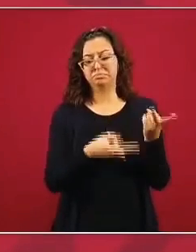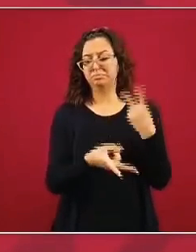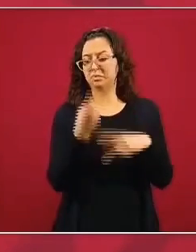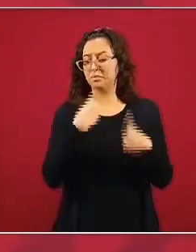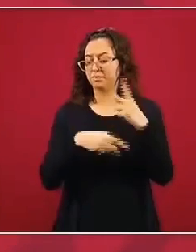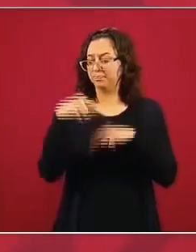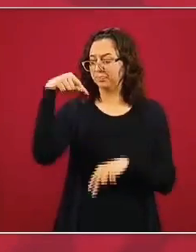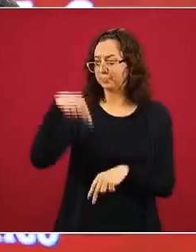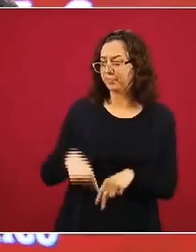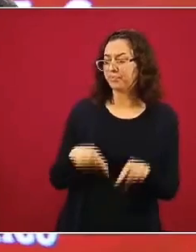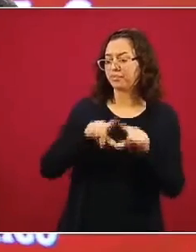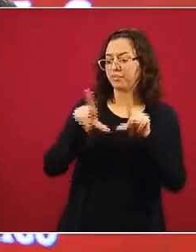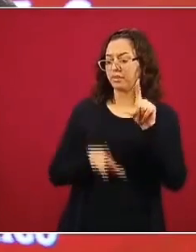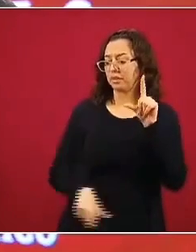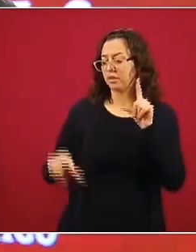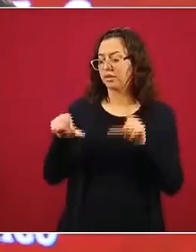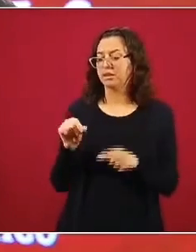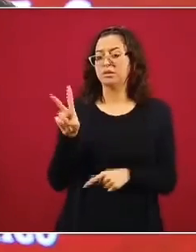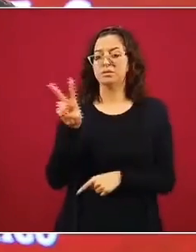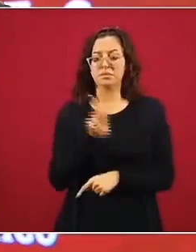el sector salud